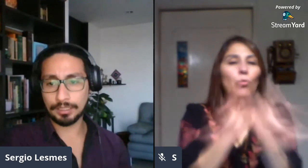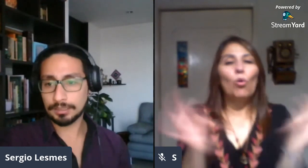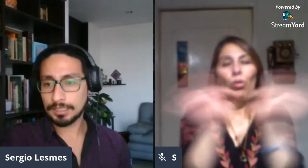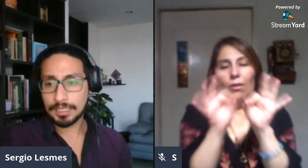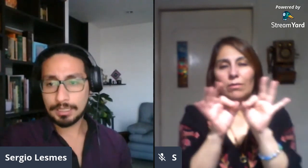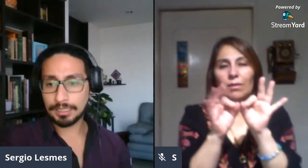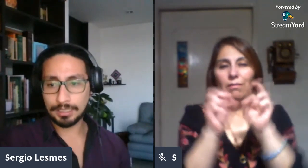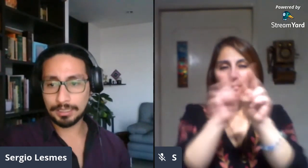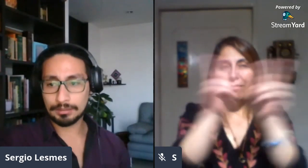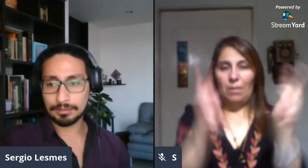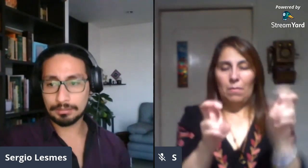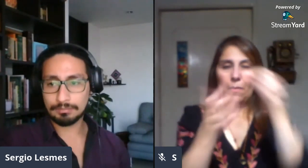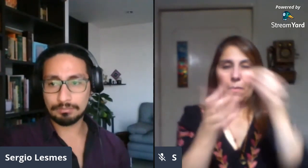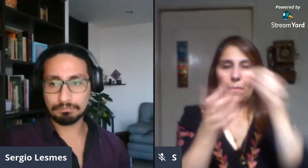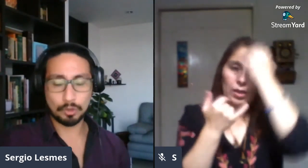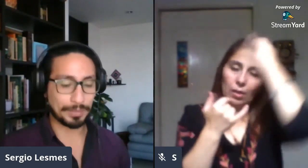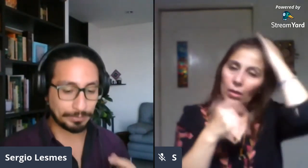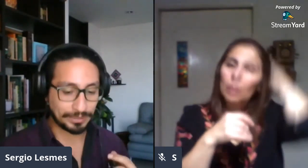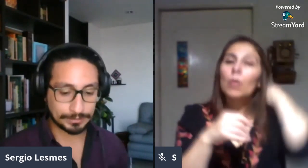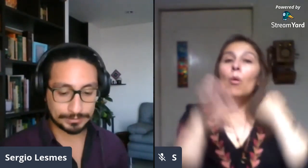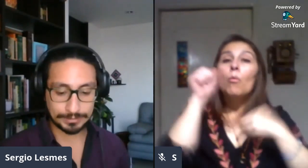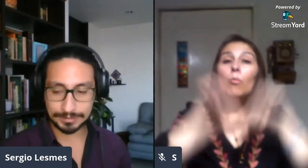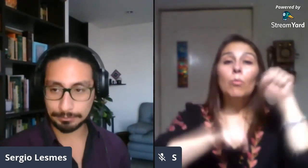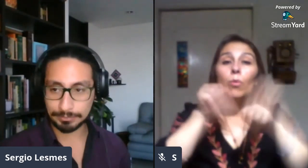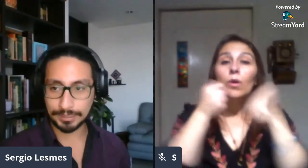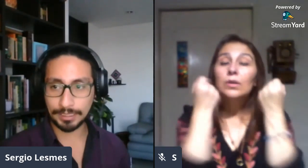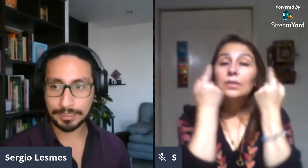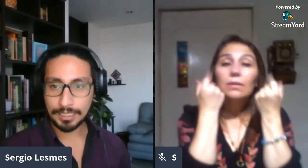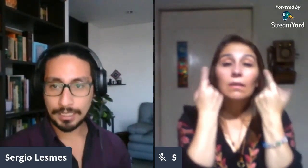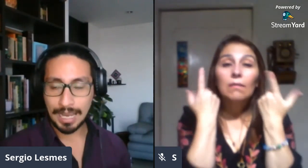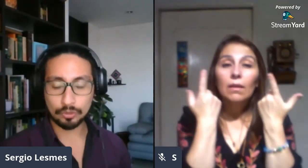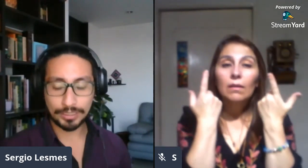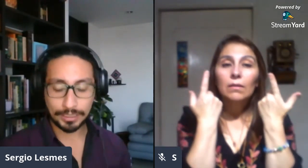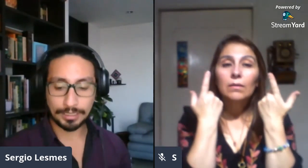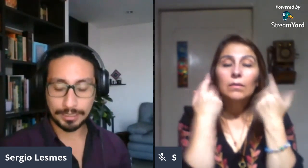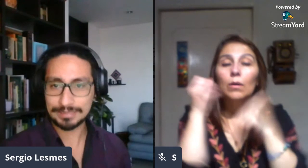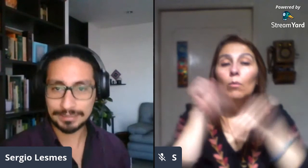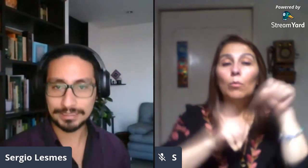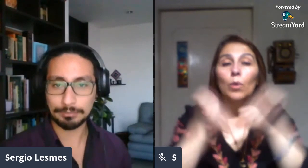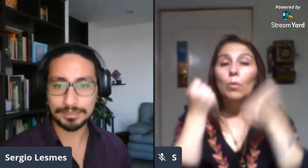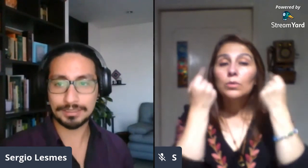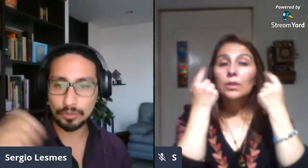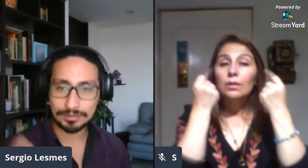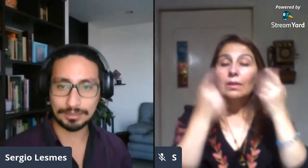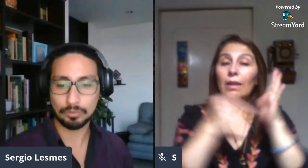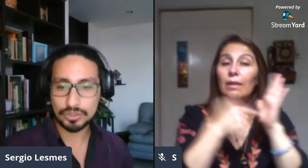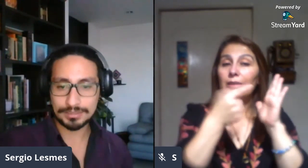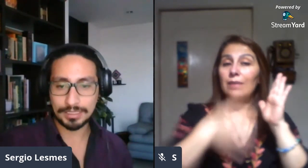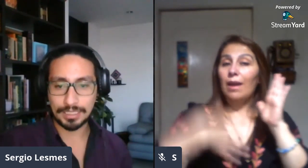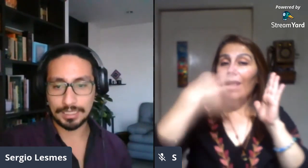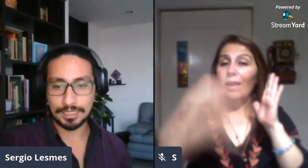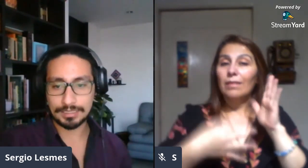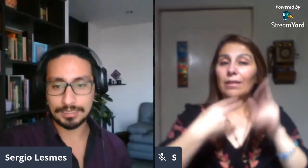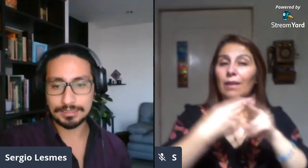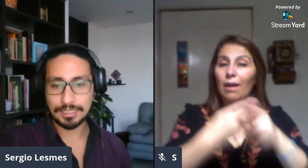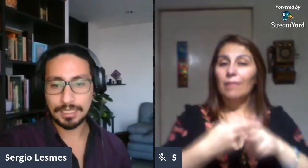nos permite entender también que algo que la ética del cuidado ha señalado insistentemente durante muchas décadas, y es